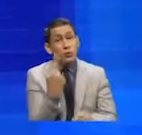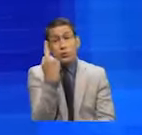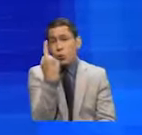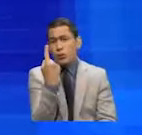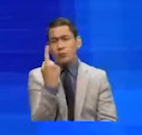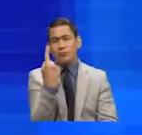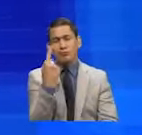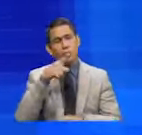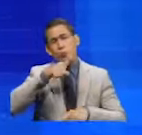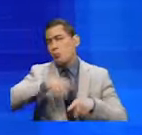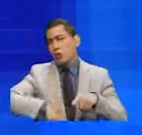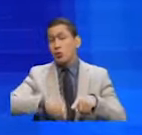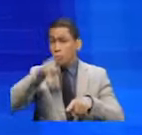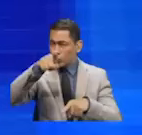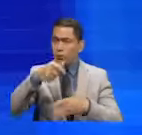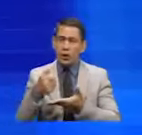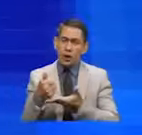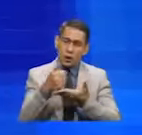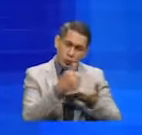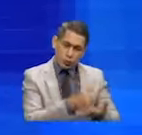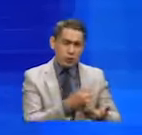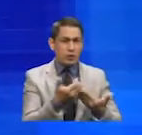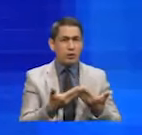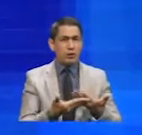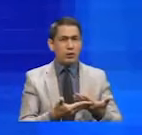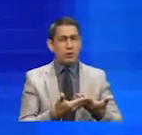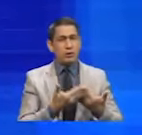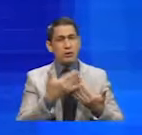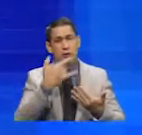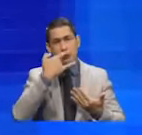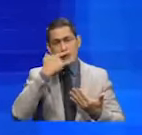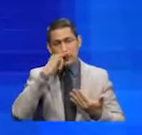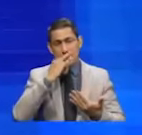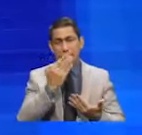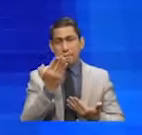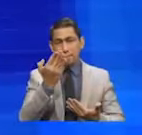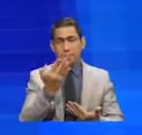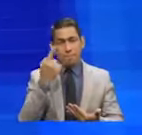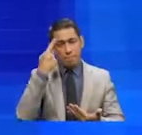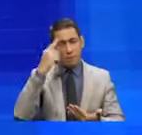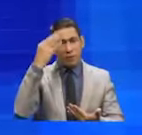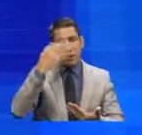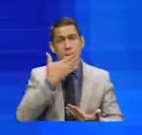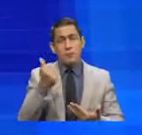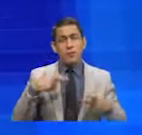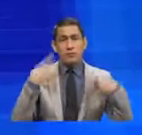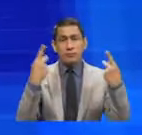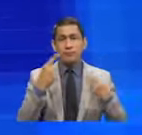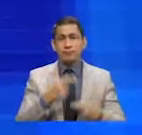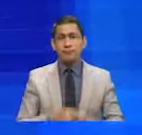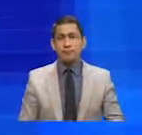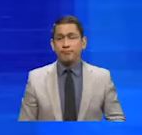manos solidarias para que este pequeño tenga una mejor calidad de vida. Vamos a ver.